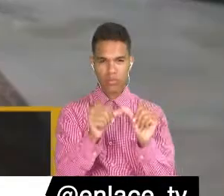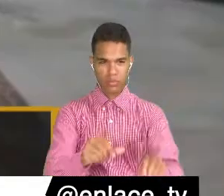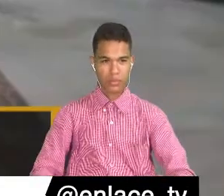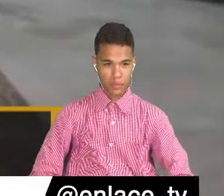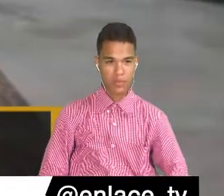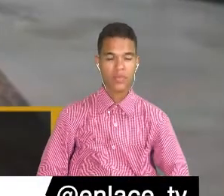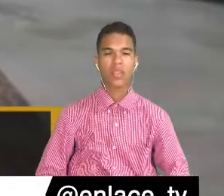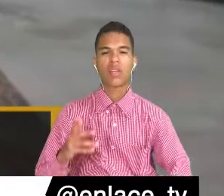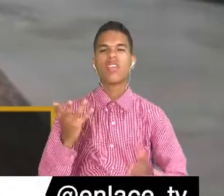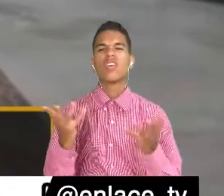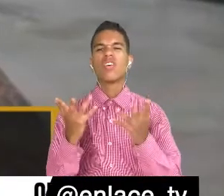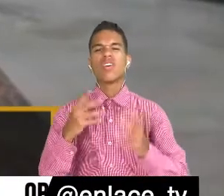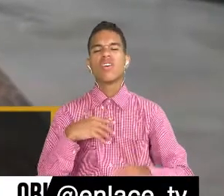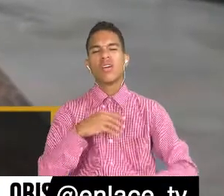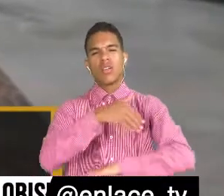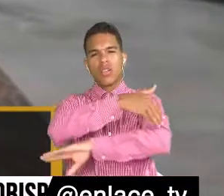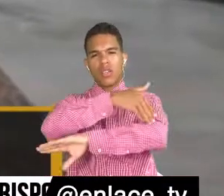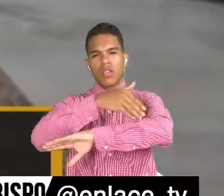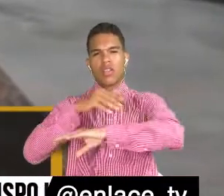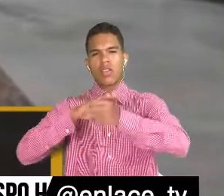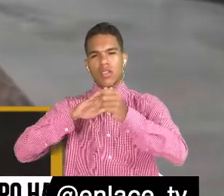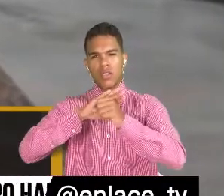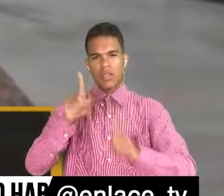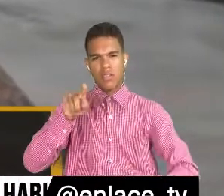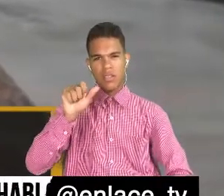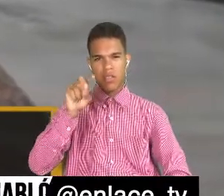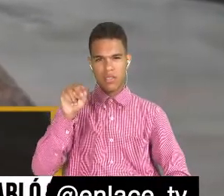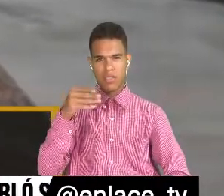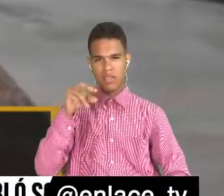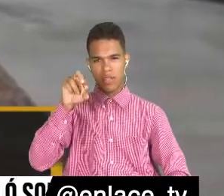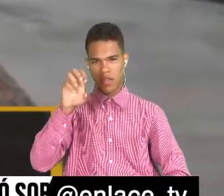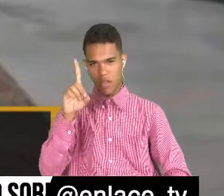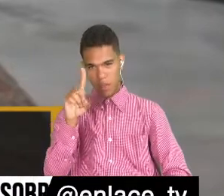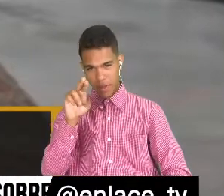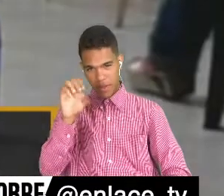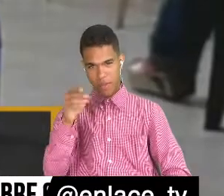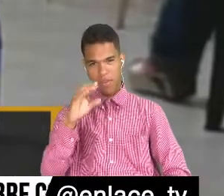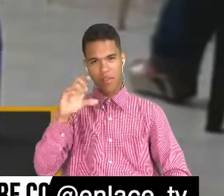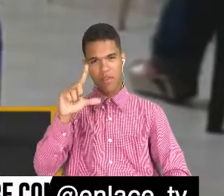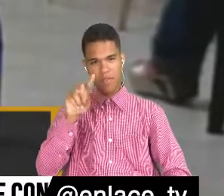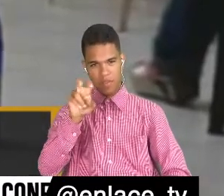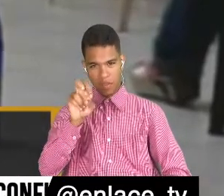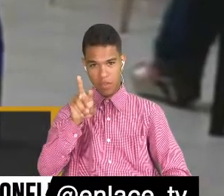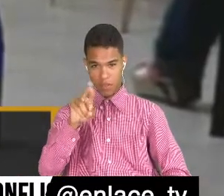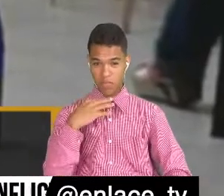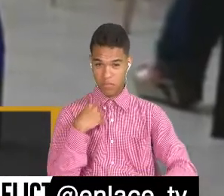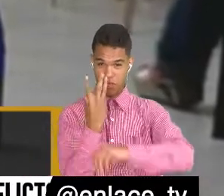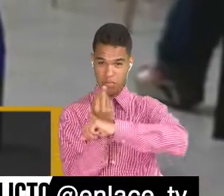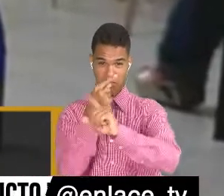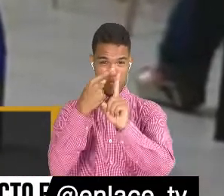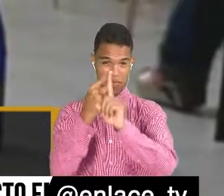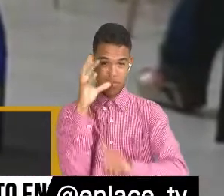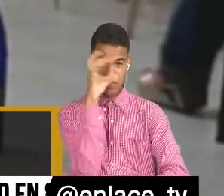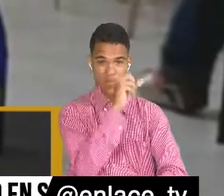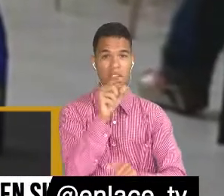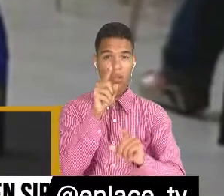carrera 36A, número 6337, y allá los esperamos a todos para, como dije al principio, pues